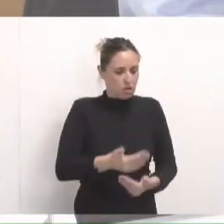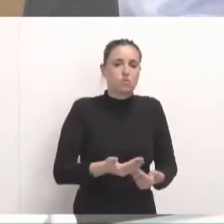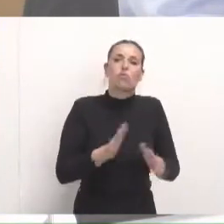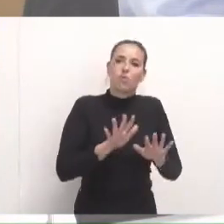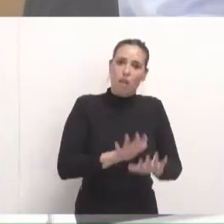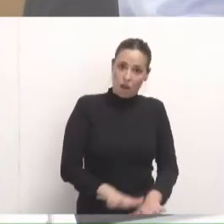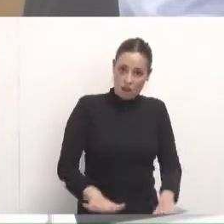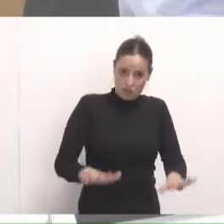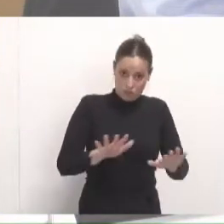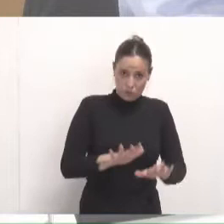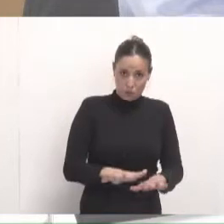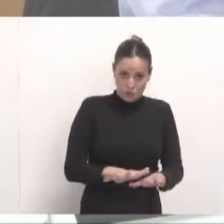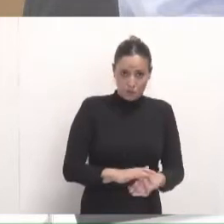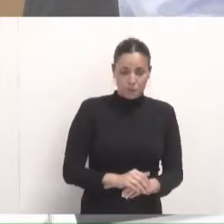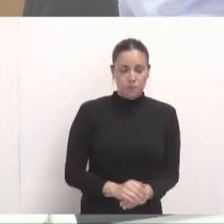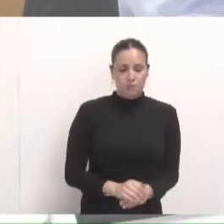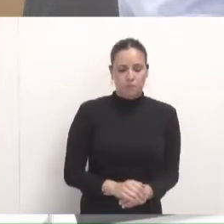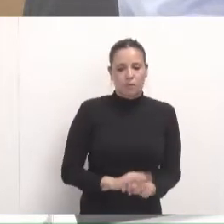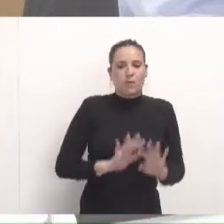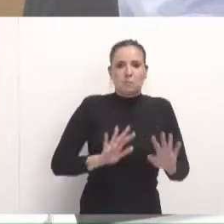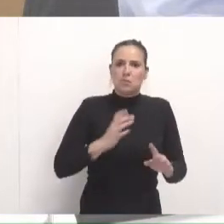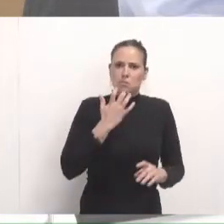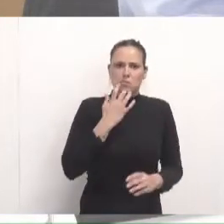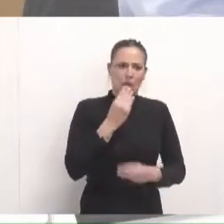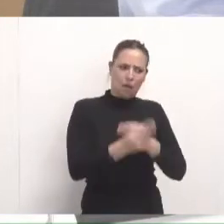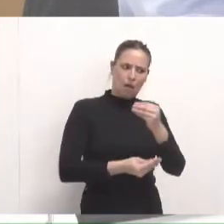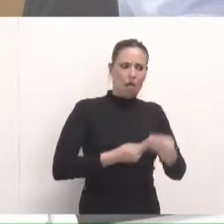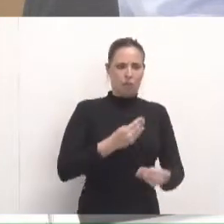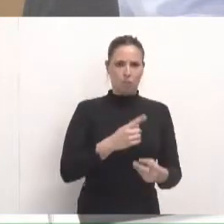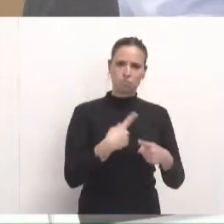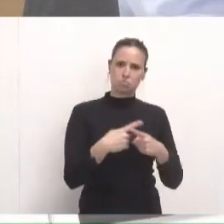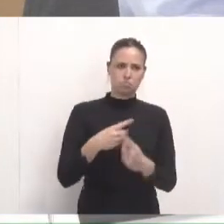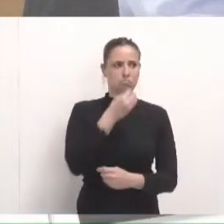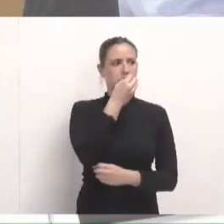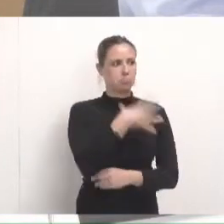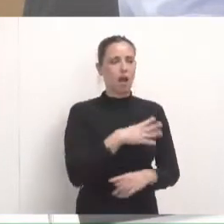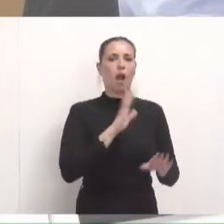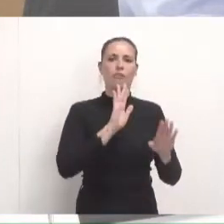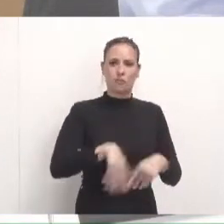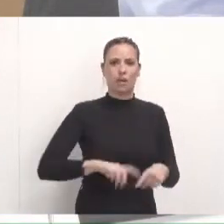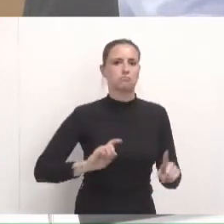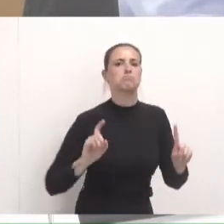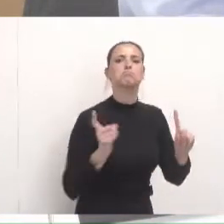que, haciendo las cosas, se atajará de forma adecuada, como ya ha sucedido en otras partes